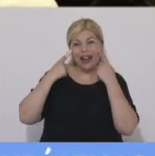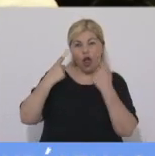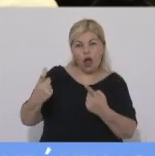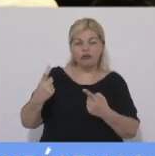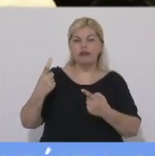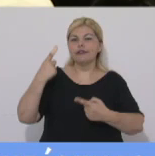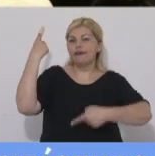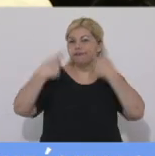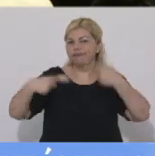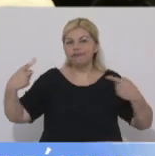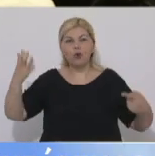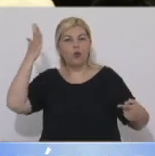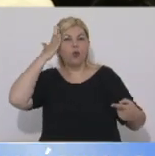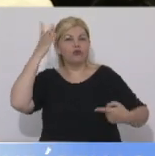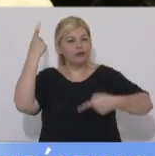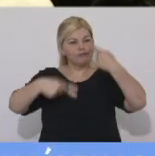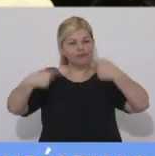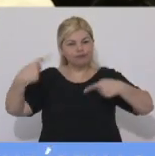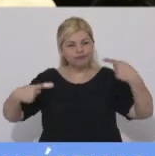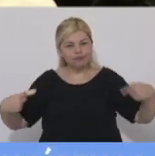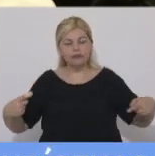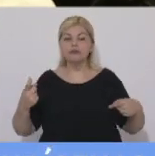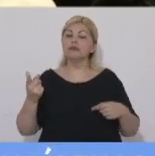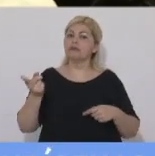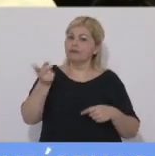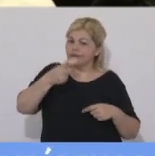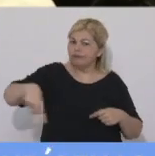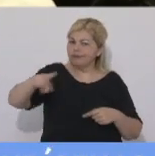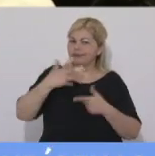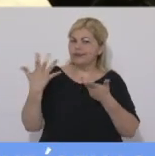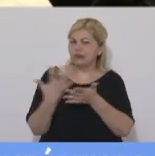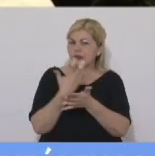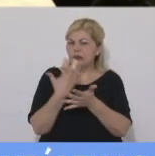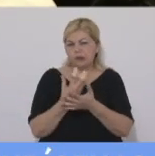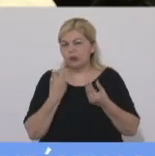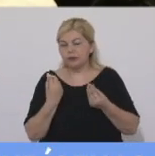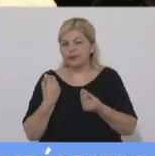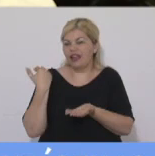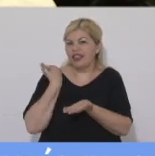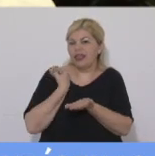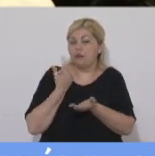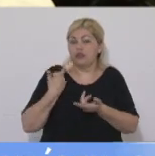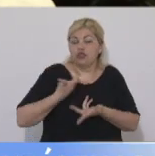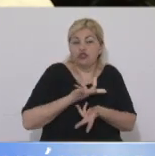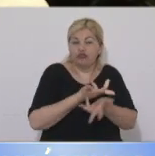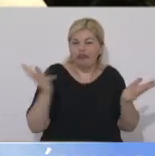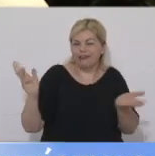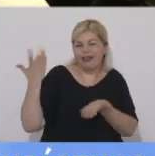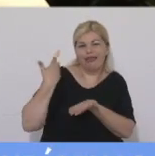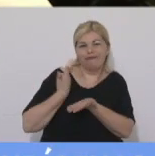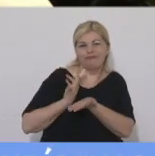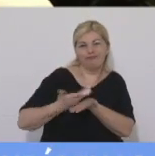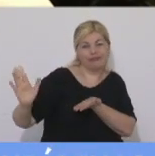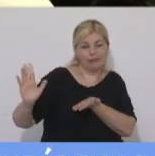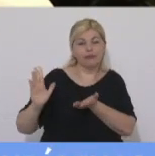cultural. Sufren la discriminación de la propia sociedad